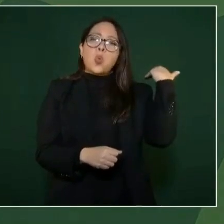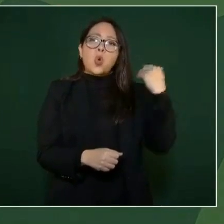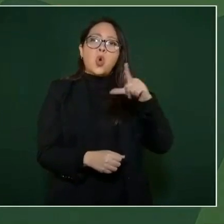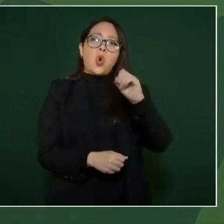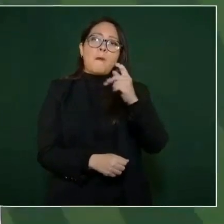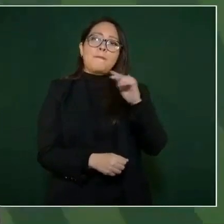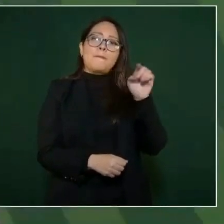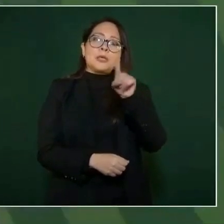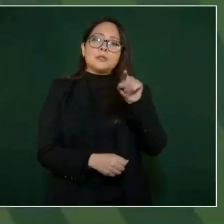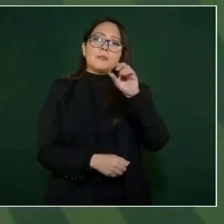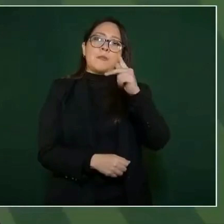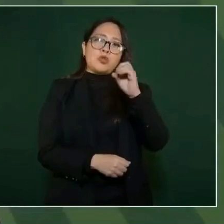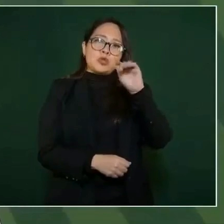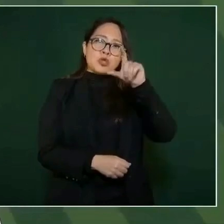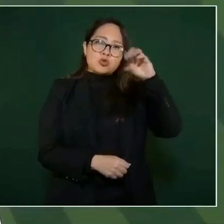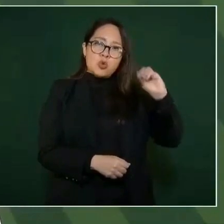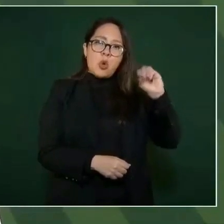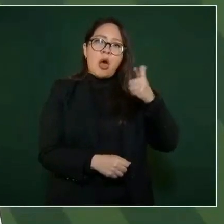la presidencia